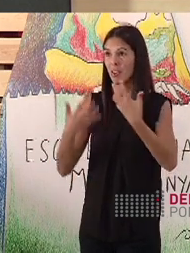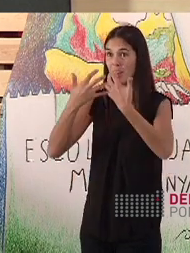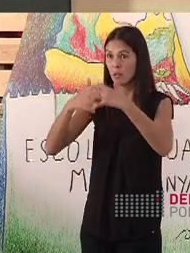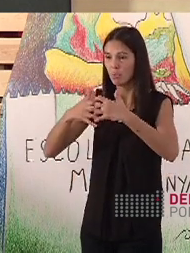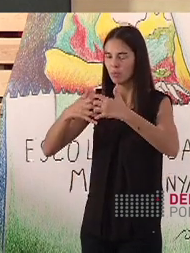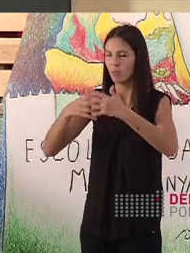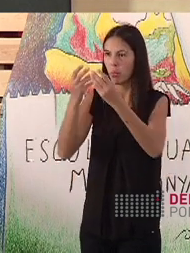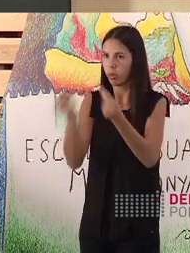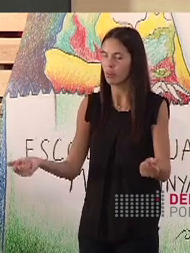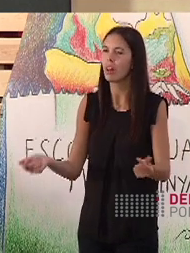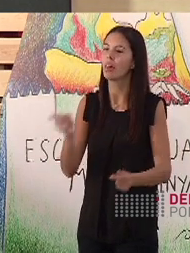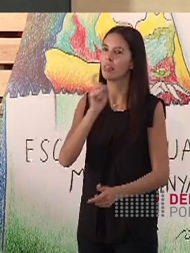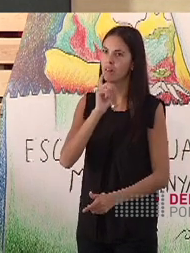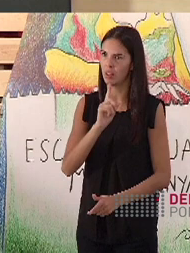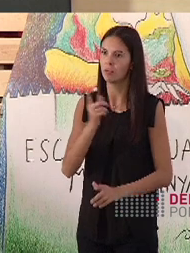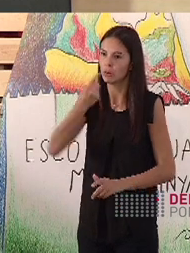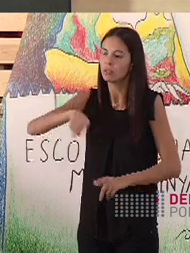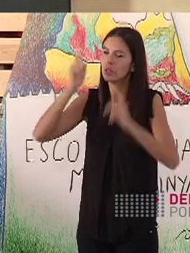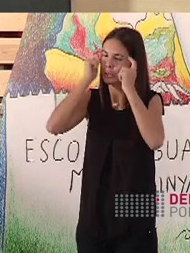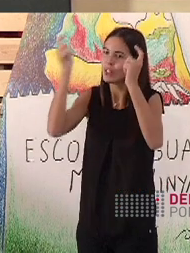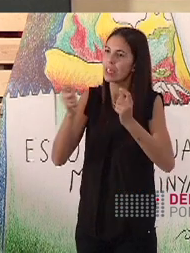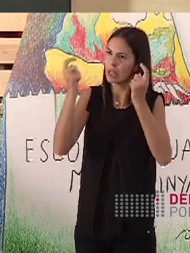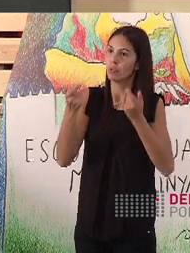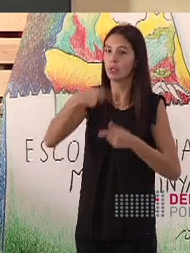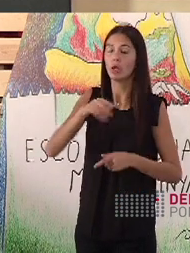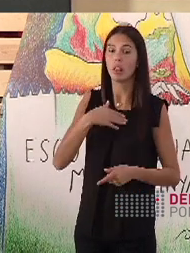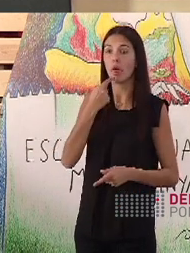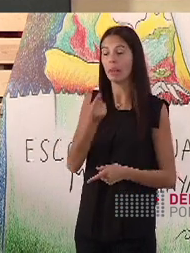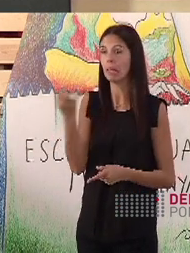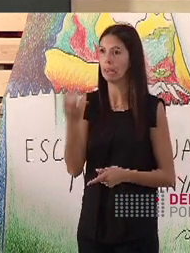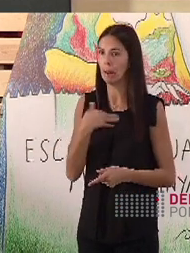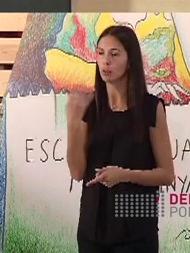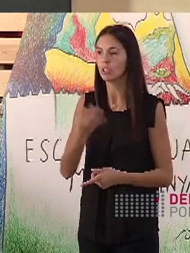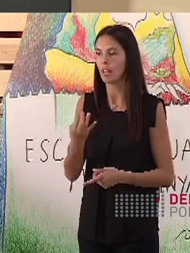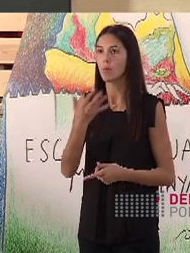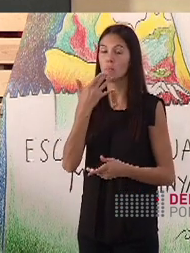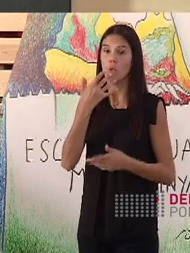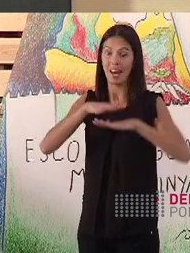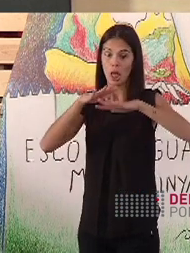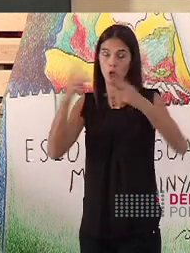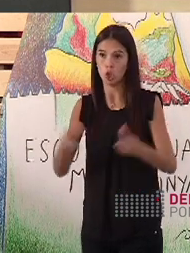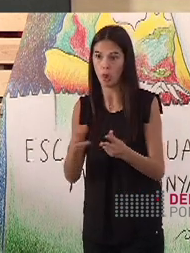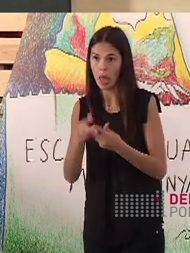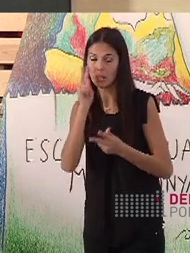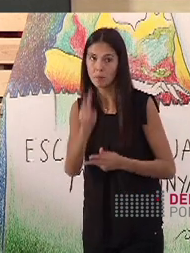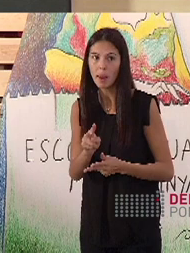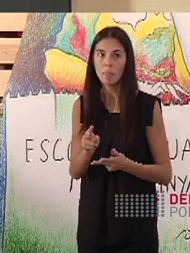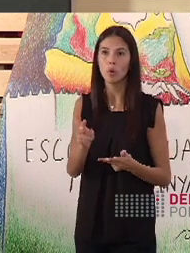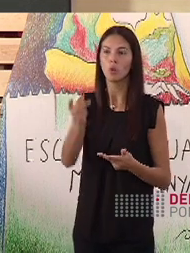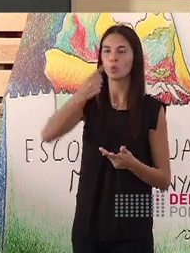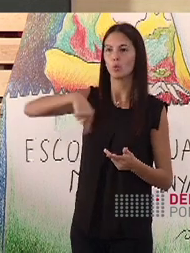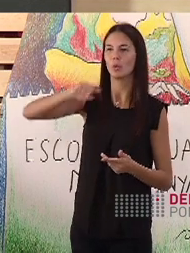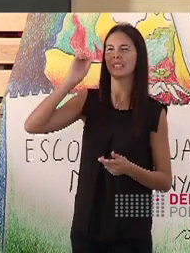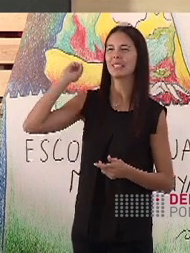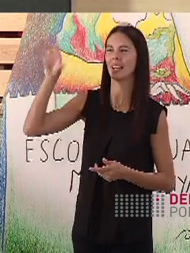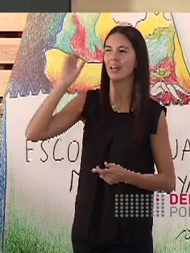sí, estamos en ello. Y nosotras también queremos decir que por lo que vemos en redes sociales y por el... Bueno, pues por lo que vemos en nuestras